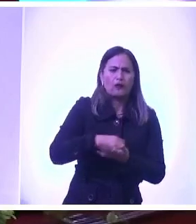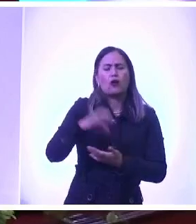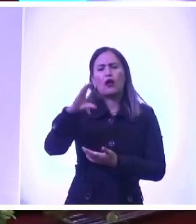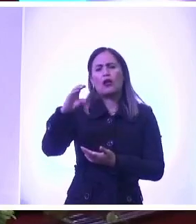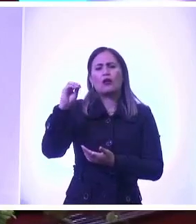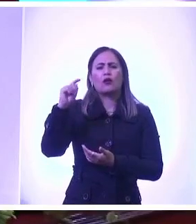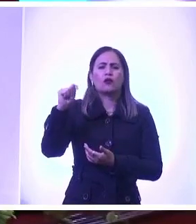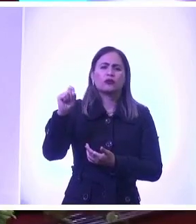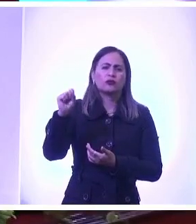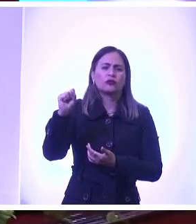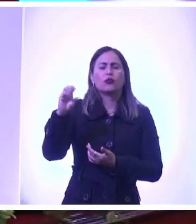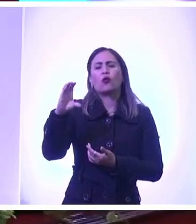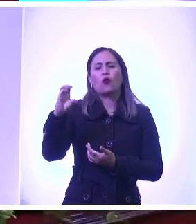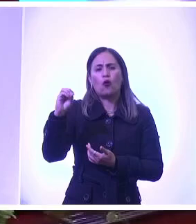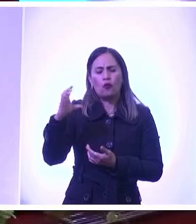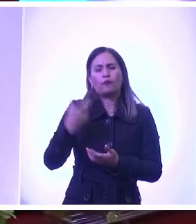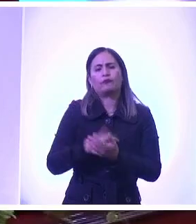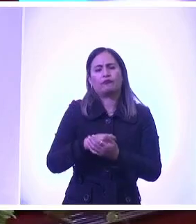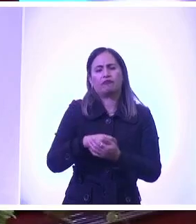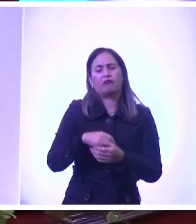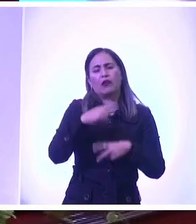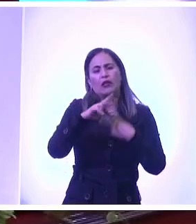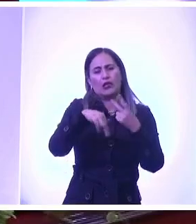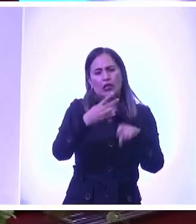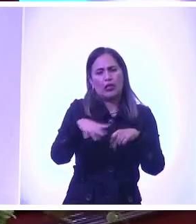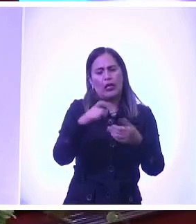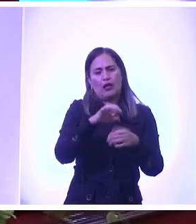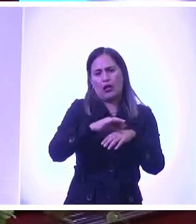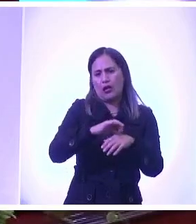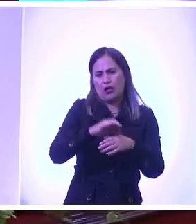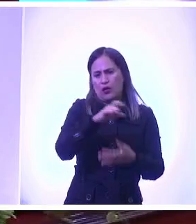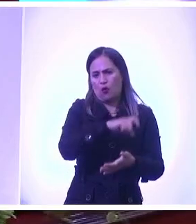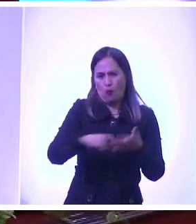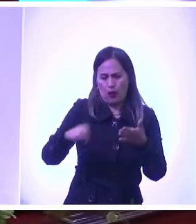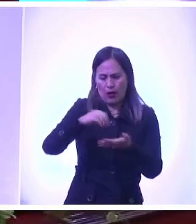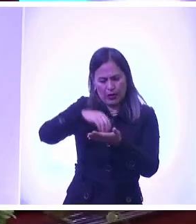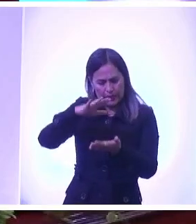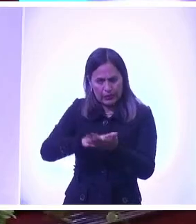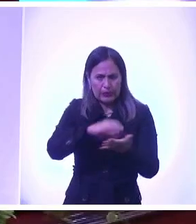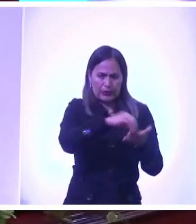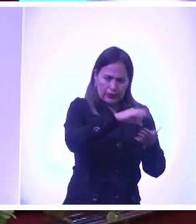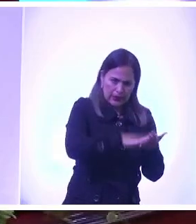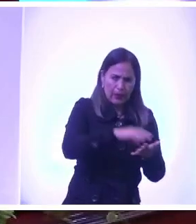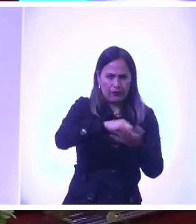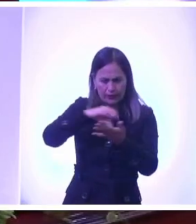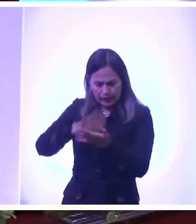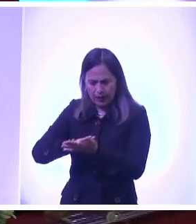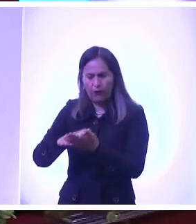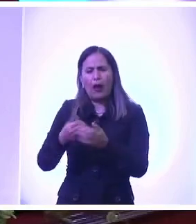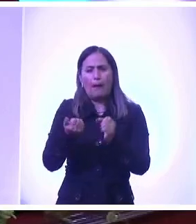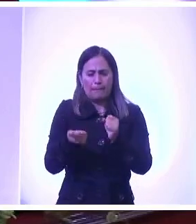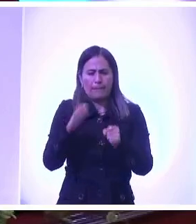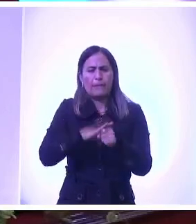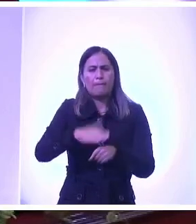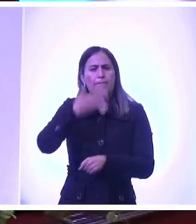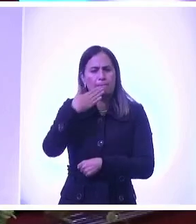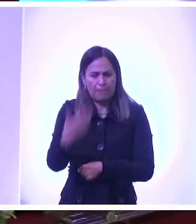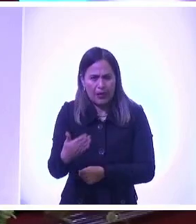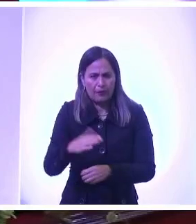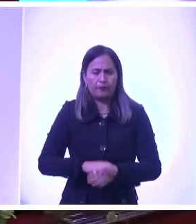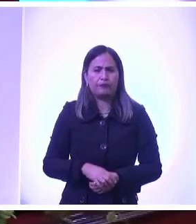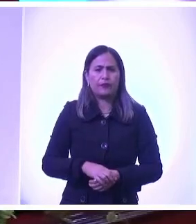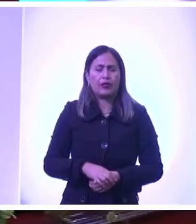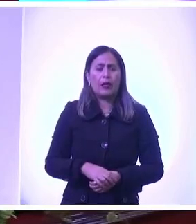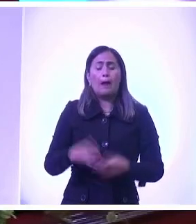no y las tortillas a la tortillería etcétera no y tengo todo eso bien registrado y bien administrado entonces viene el verificador el de la